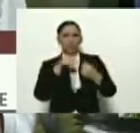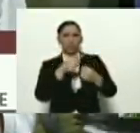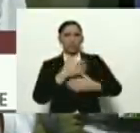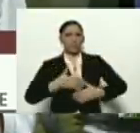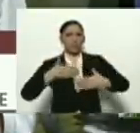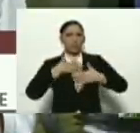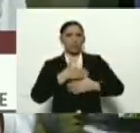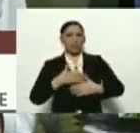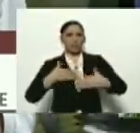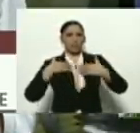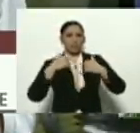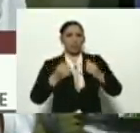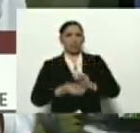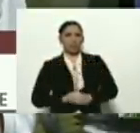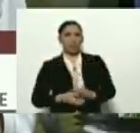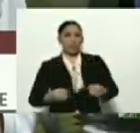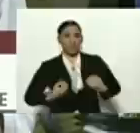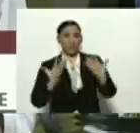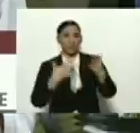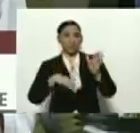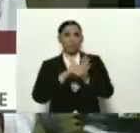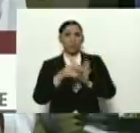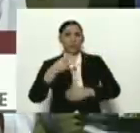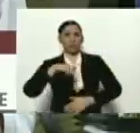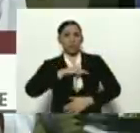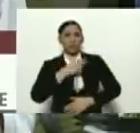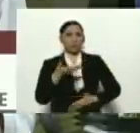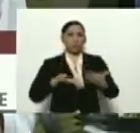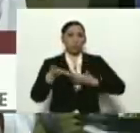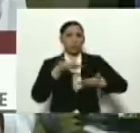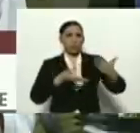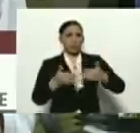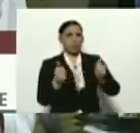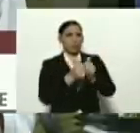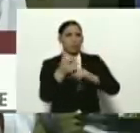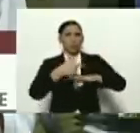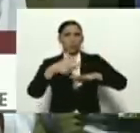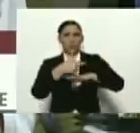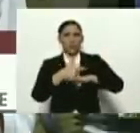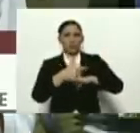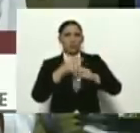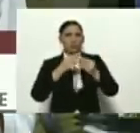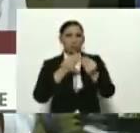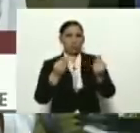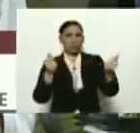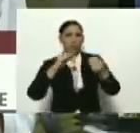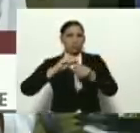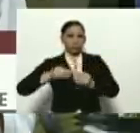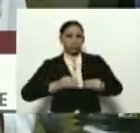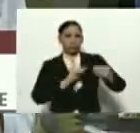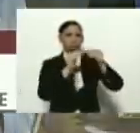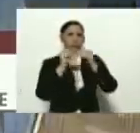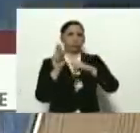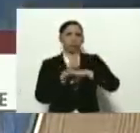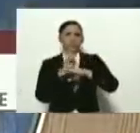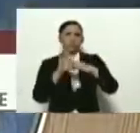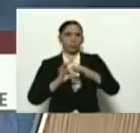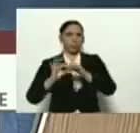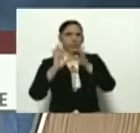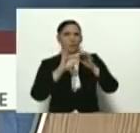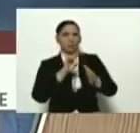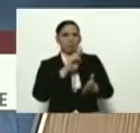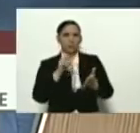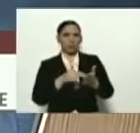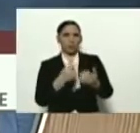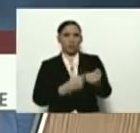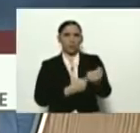seguridad. Expresamos una vez más nuestra solidaridad con el Gobierno de Reconciliación y de Unidad Nacional de la hermana República